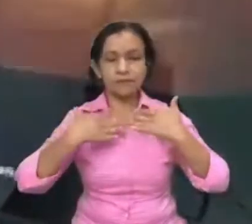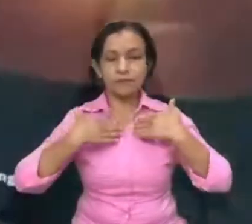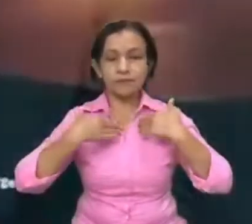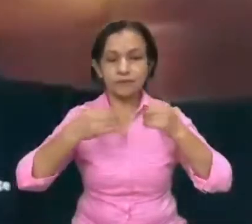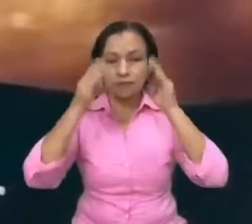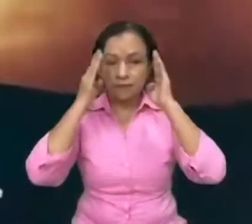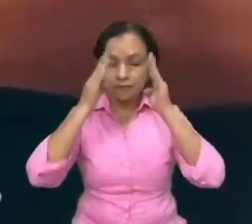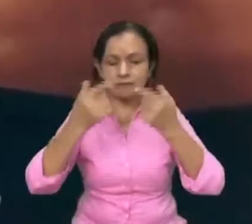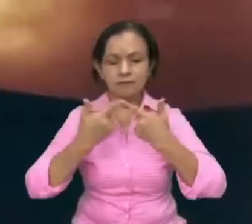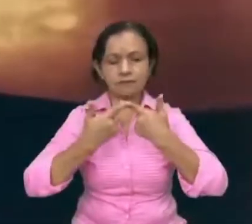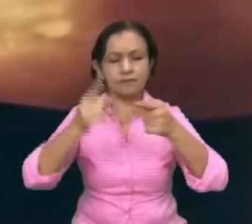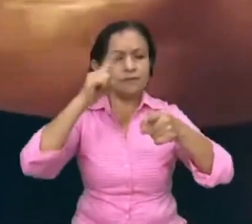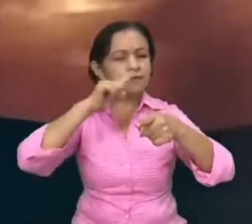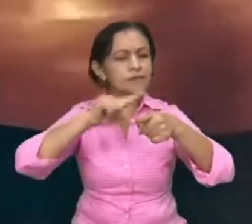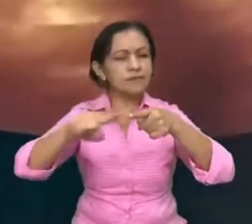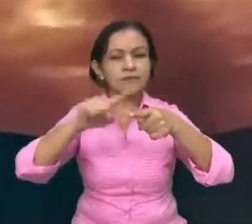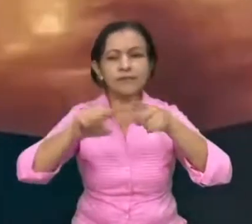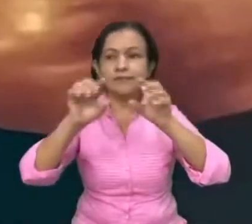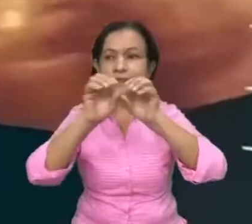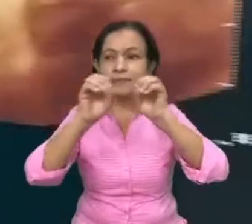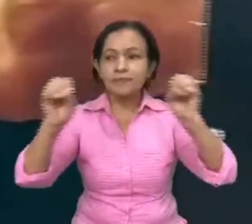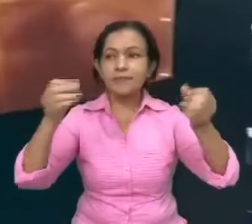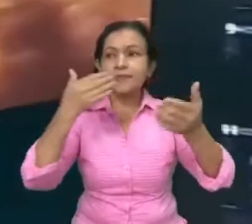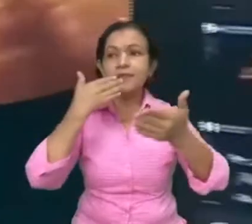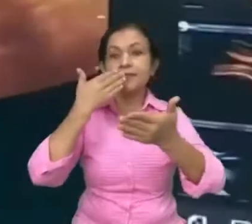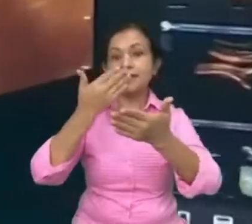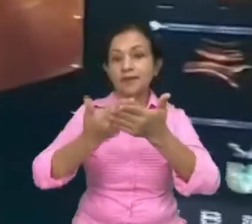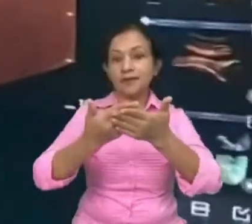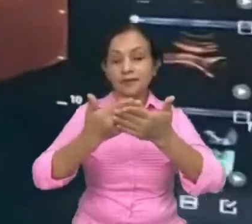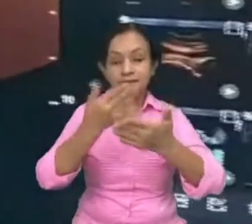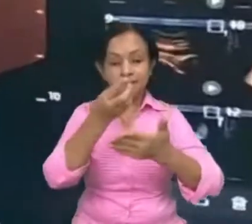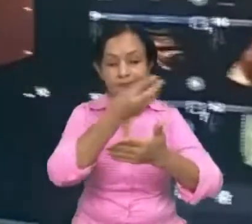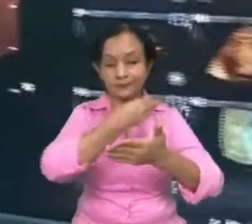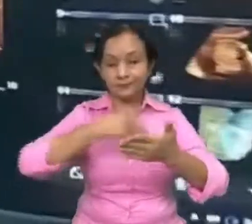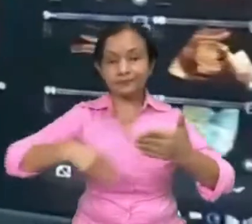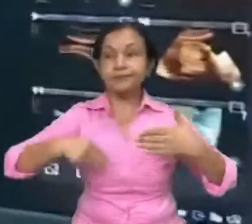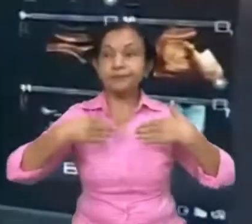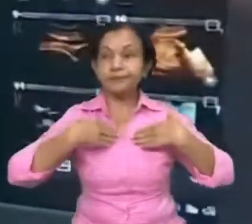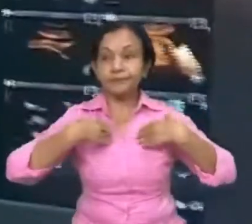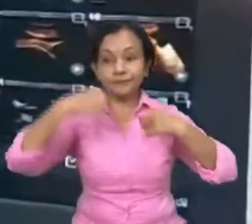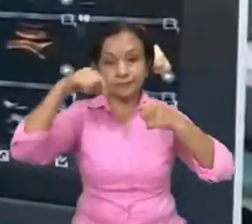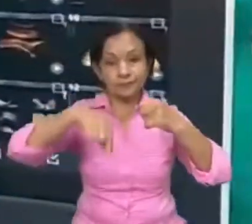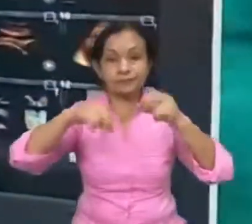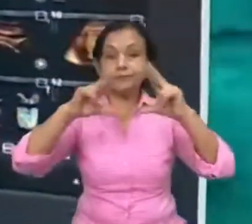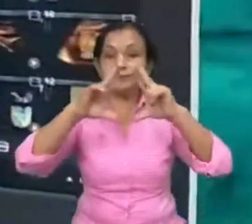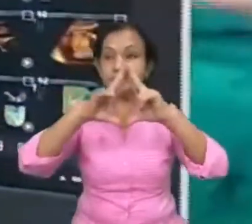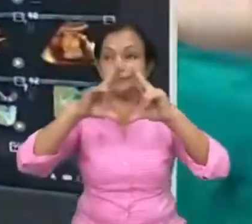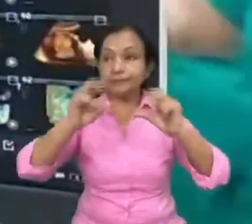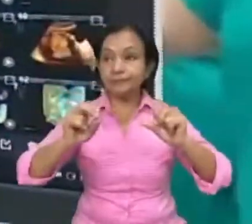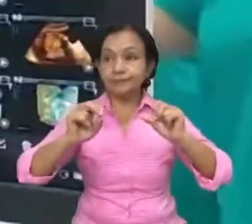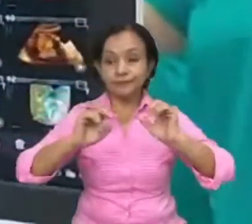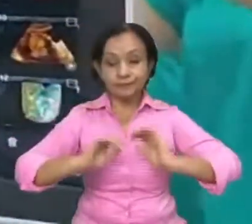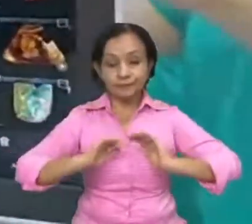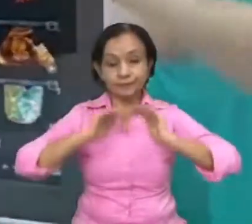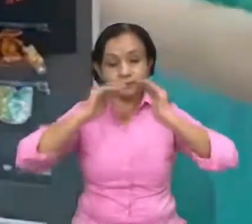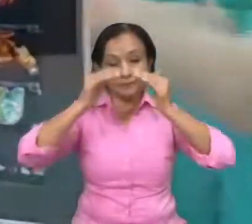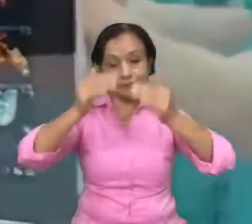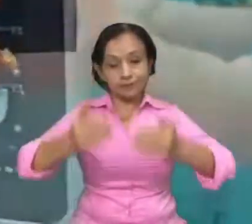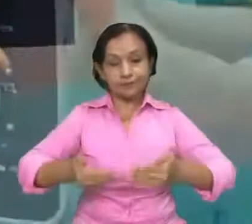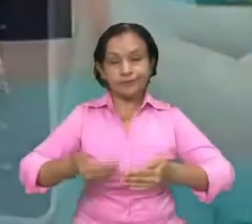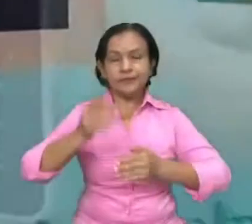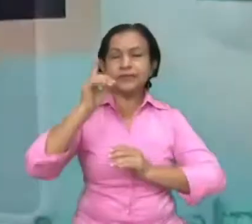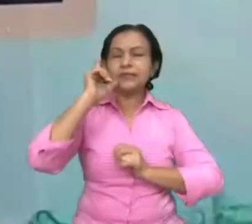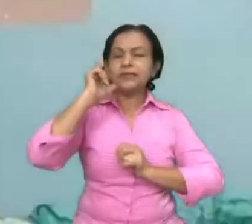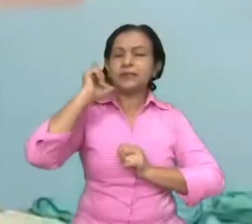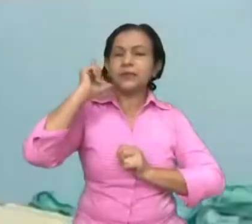garantizando un servicio gratuito. Gracias al sistema de salud que nosotros tenemos, si la paciente es captada en una